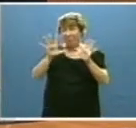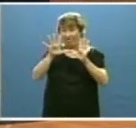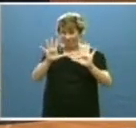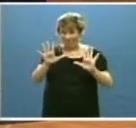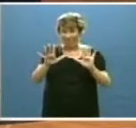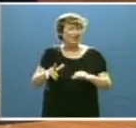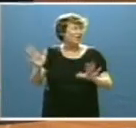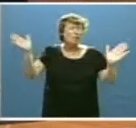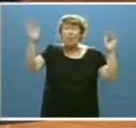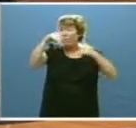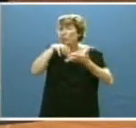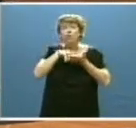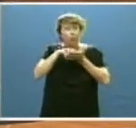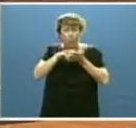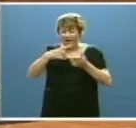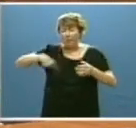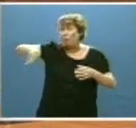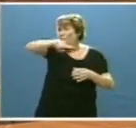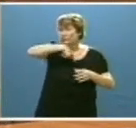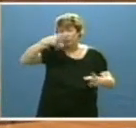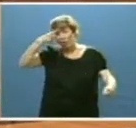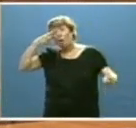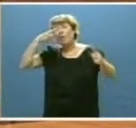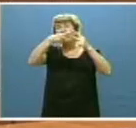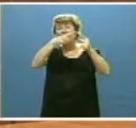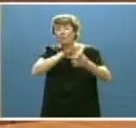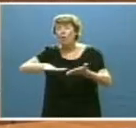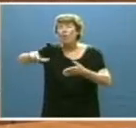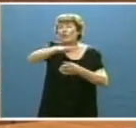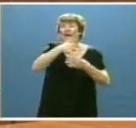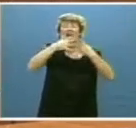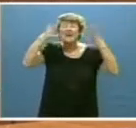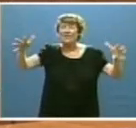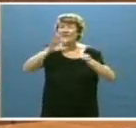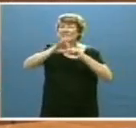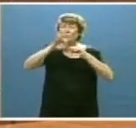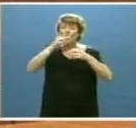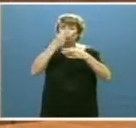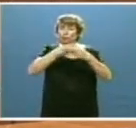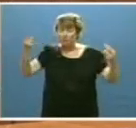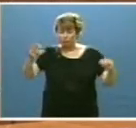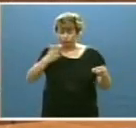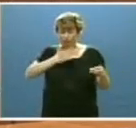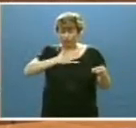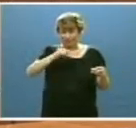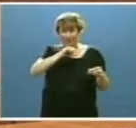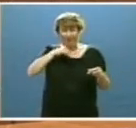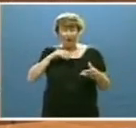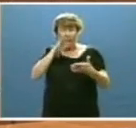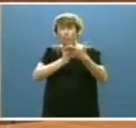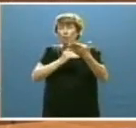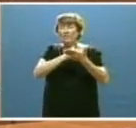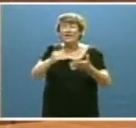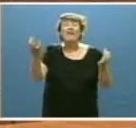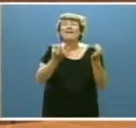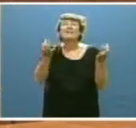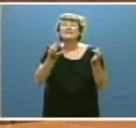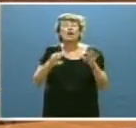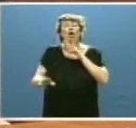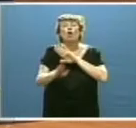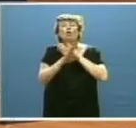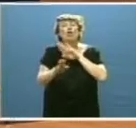sin duda nuestro objetivo en el área de los grandes servicios públicos de titularidad autonómica es el de